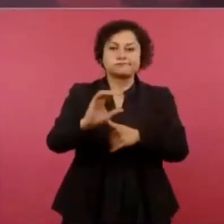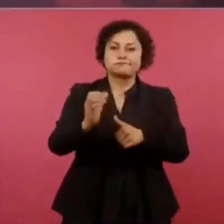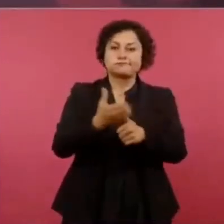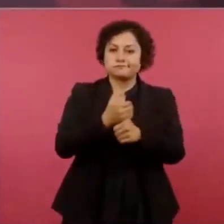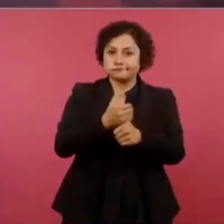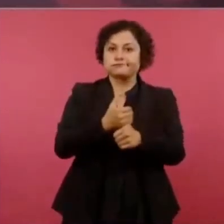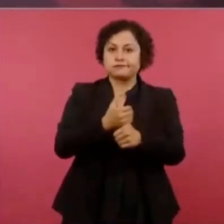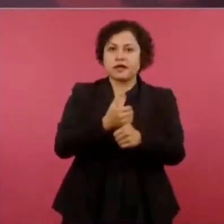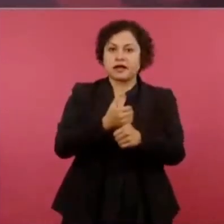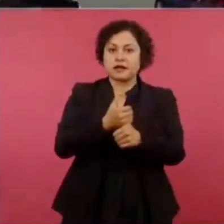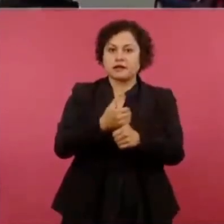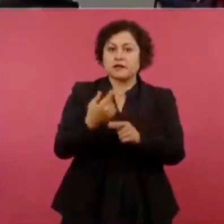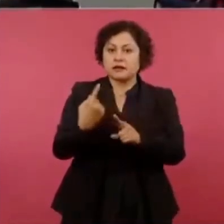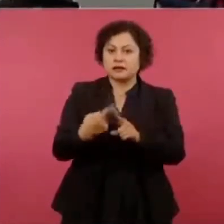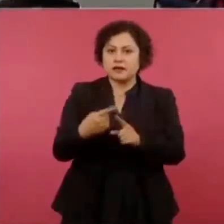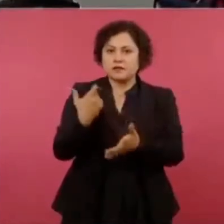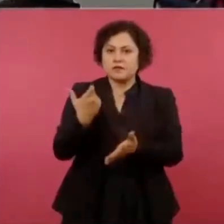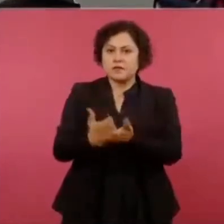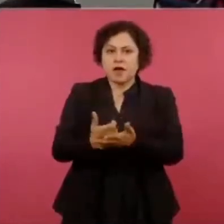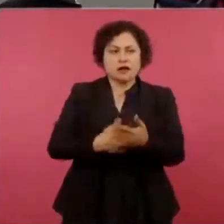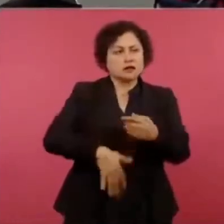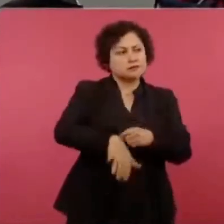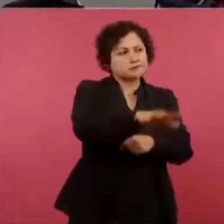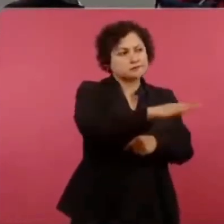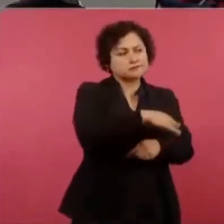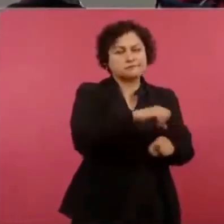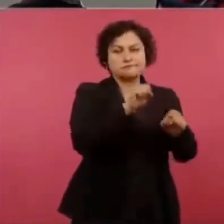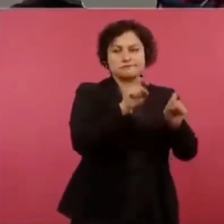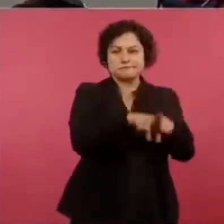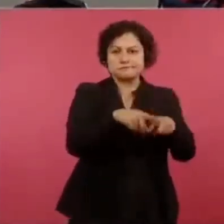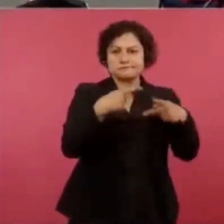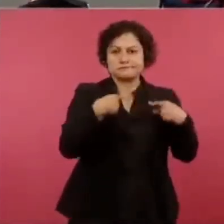a cosillas del erario. Entonces, ahí van.